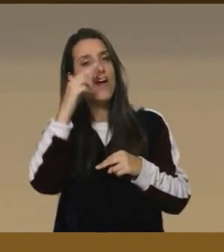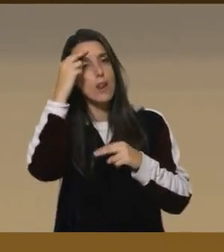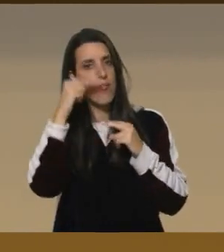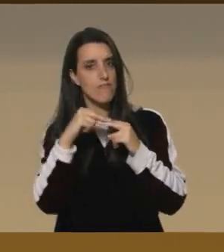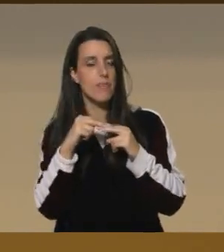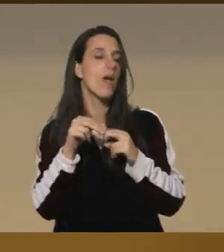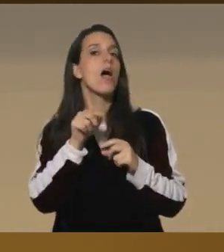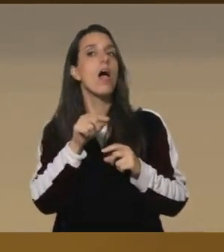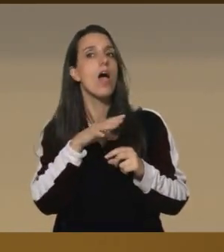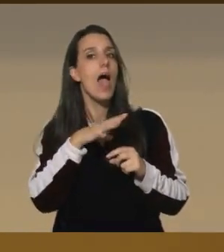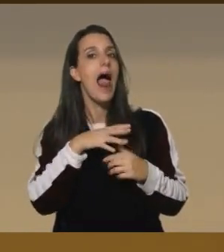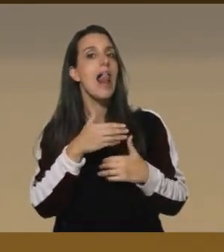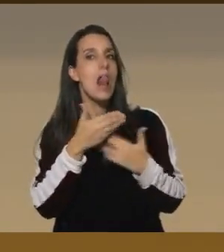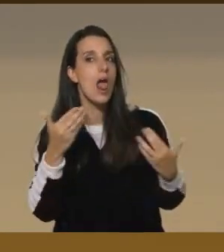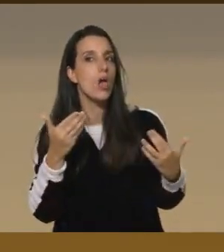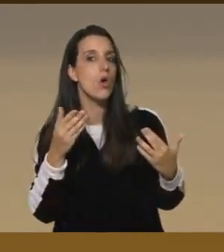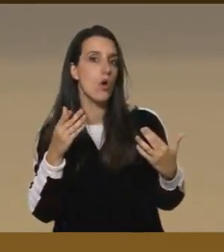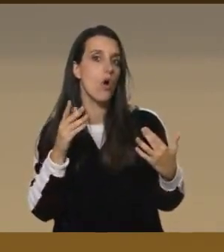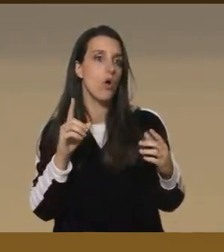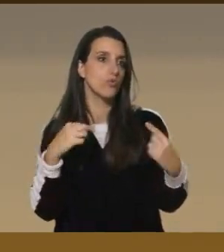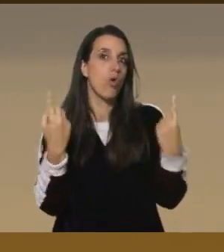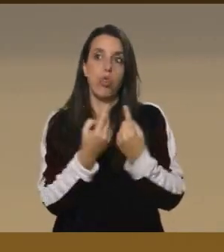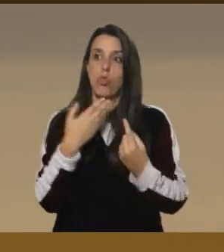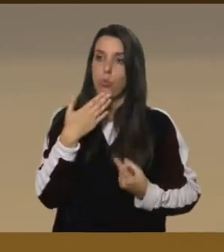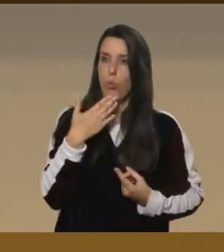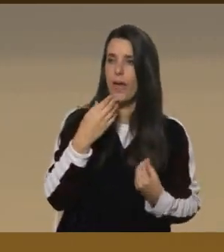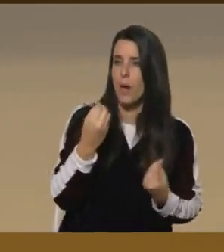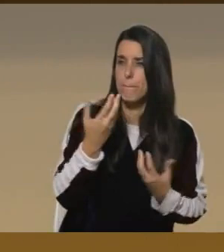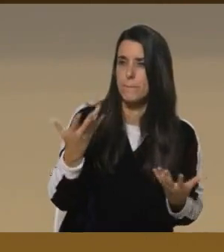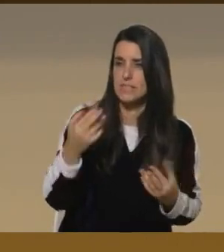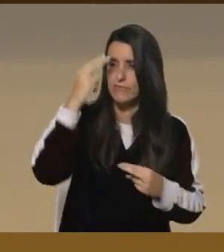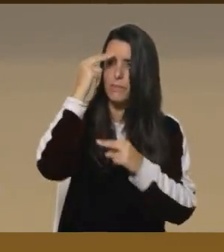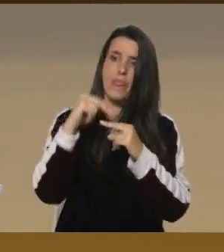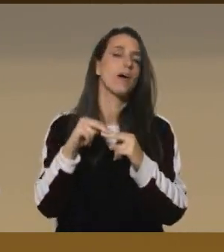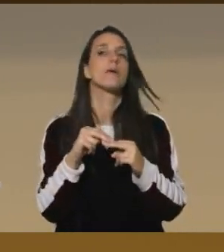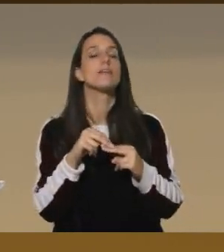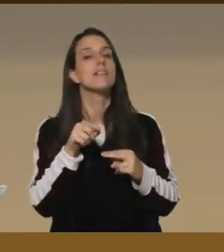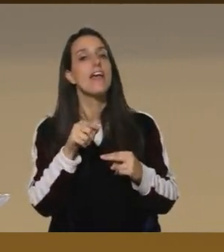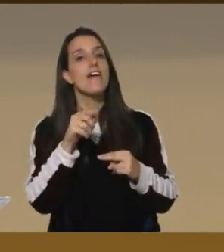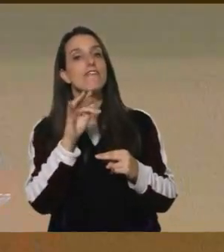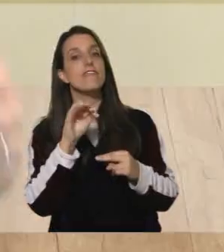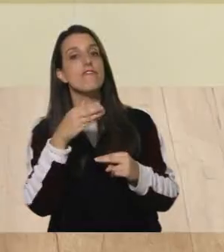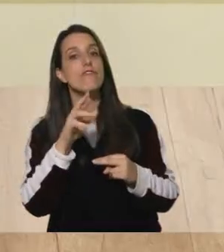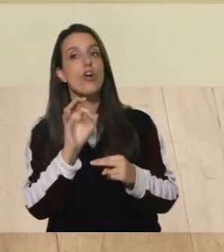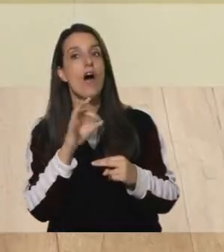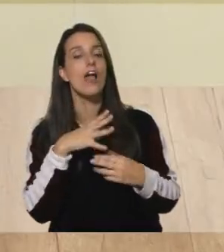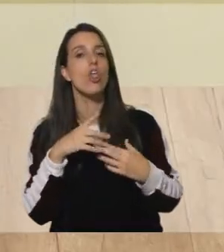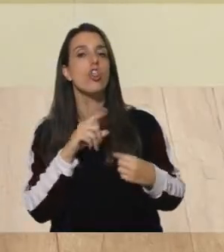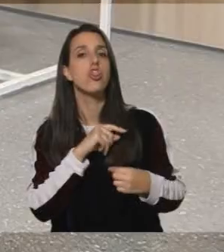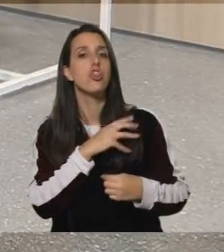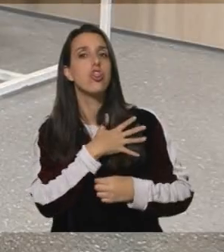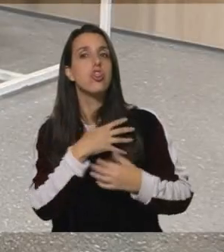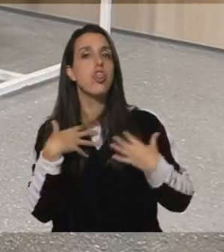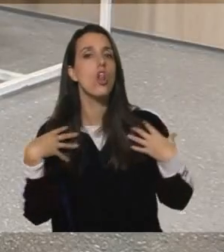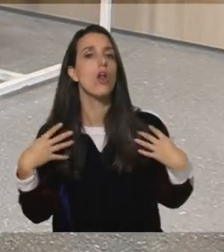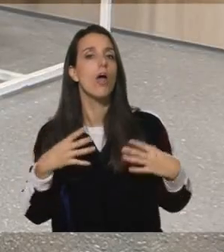fibromialgia es algo que también ha estado sobre el tapete en los últimos tiempos perfecto la fibromialgia son dolores en las